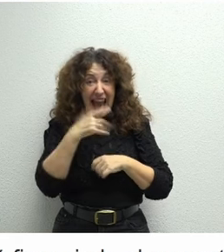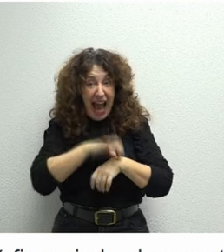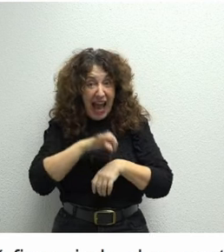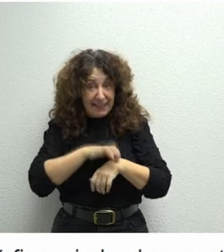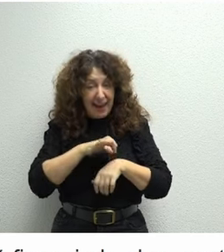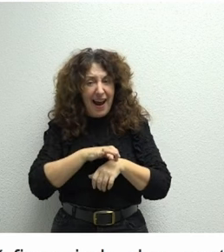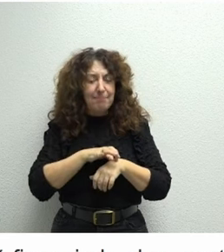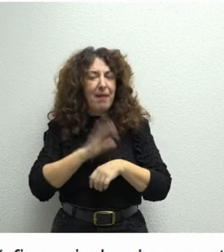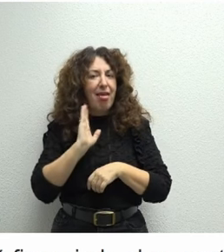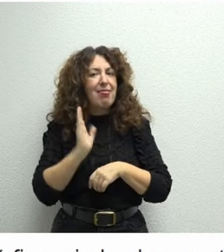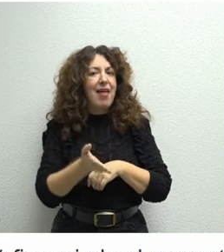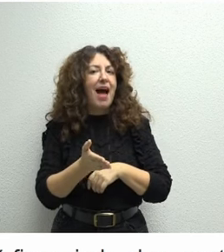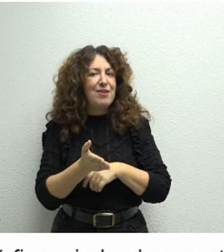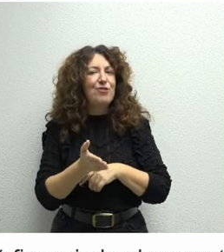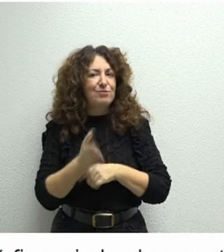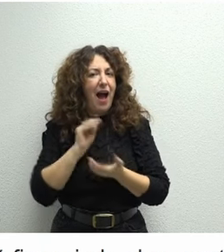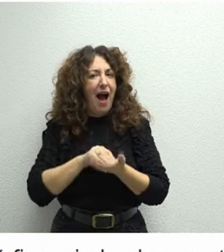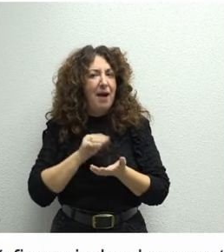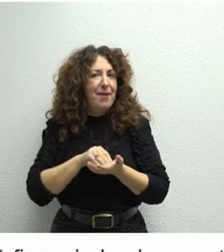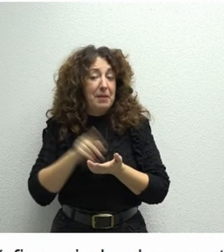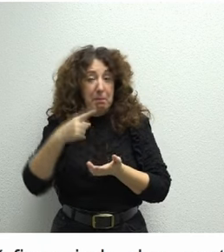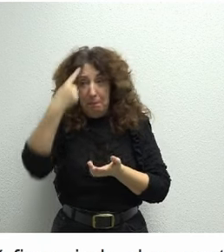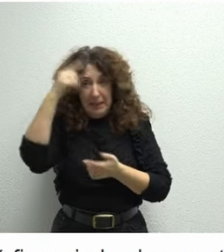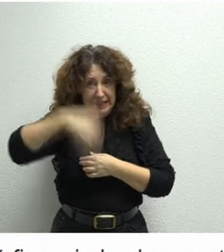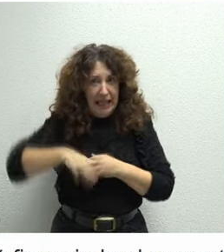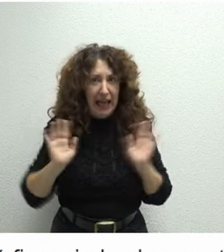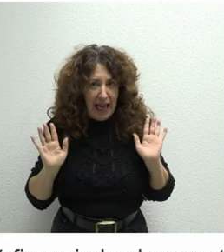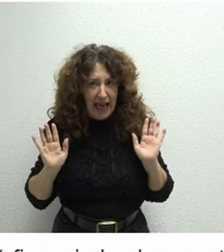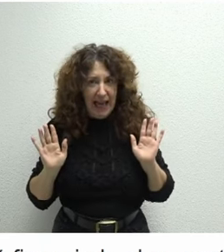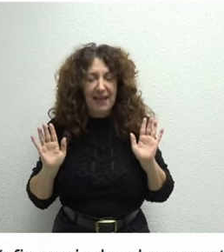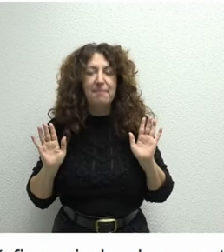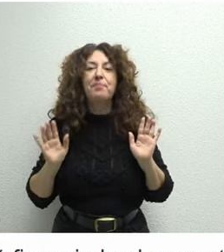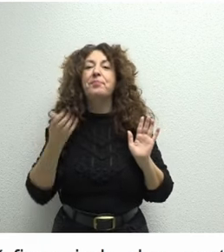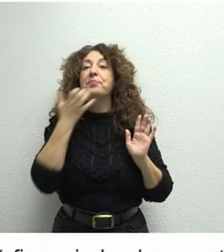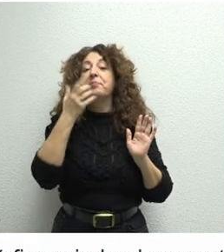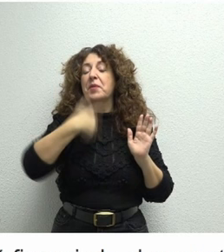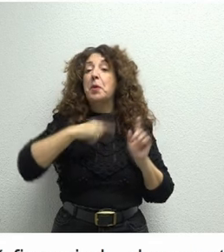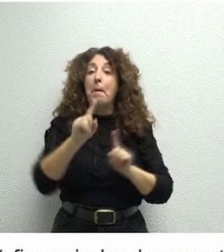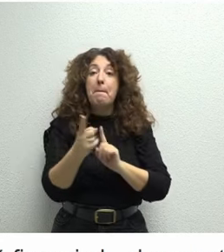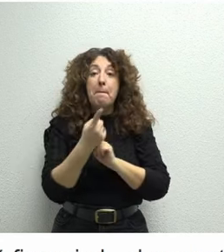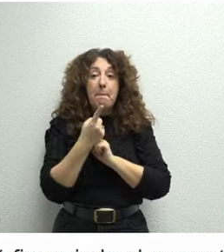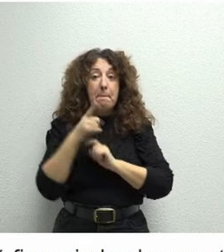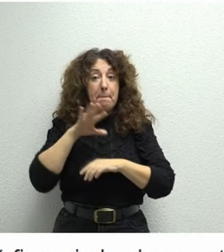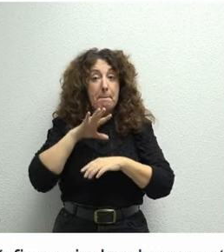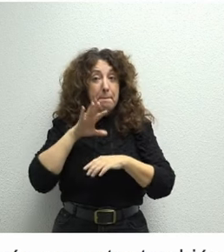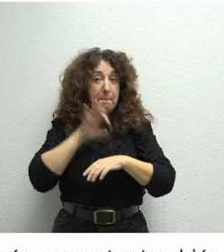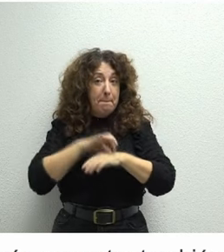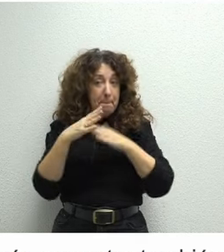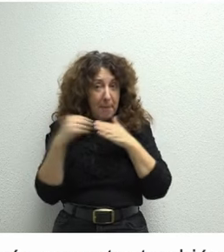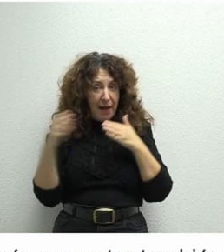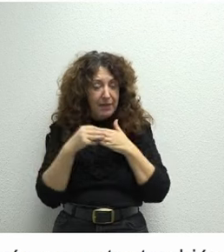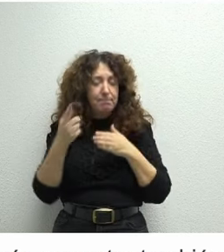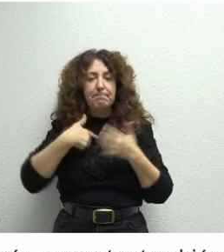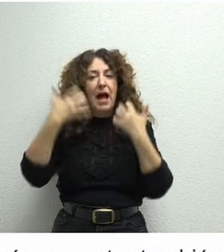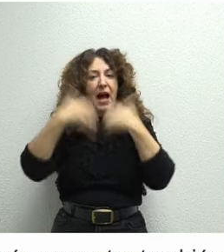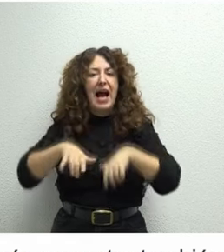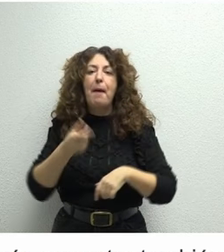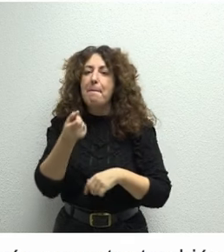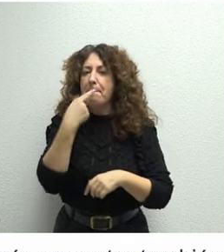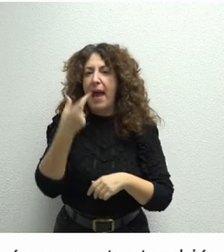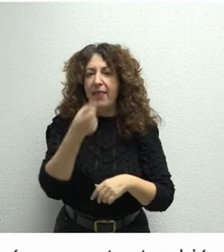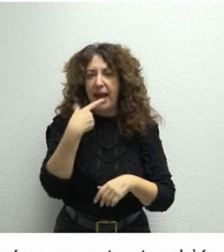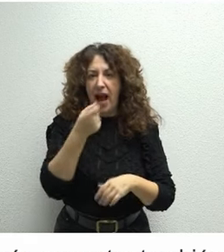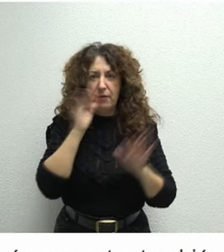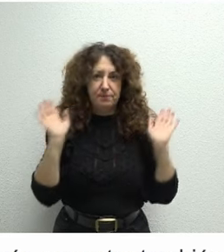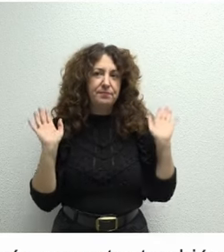paciente y lo digo con mi Modesta experiencia no lo medicam evidentemente yo yo abrazo la si